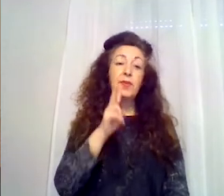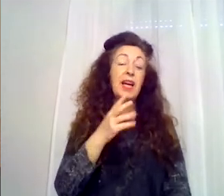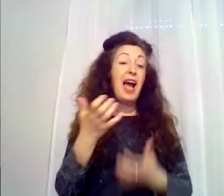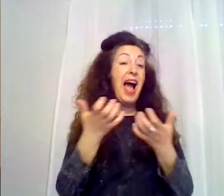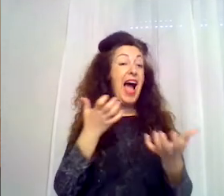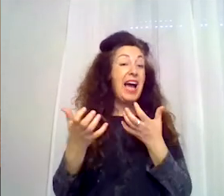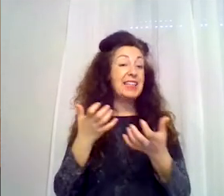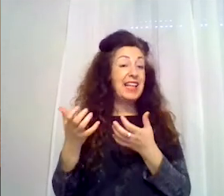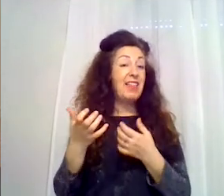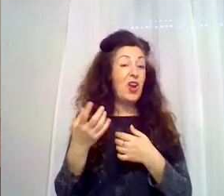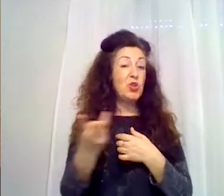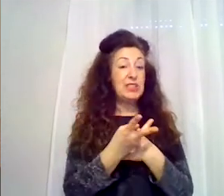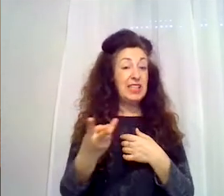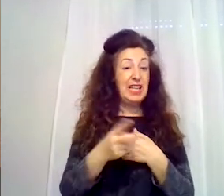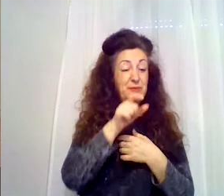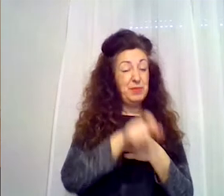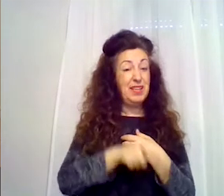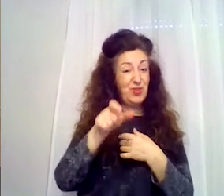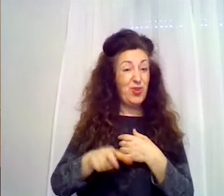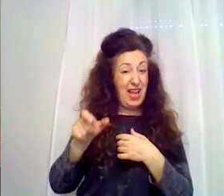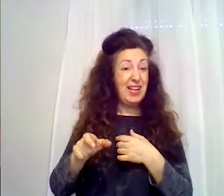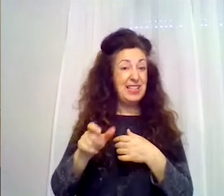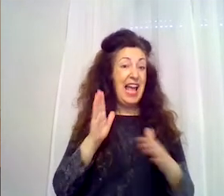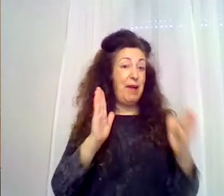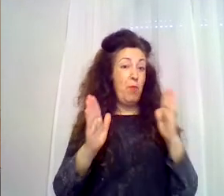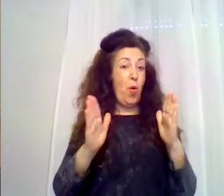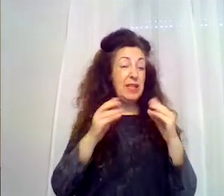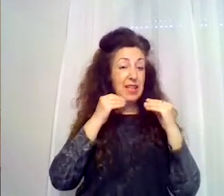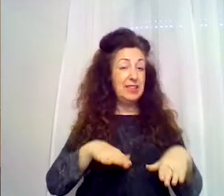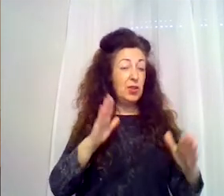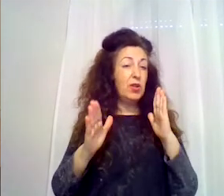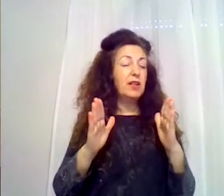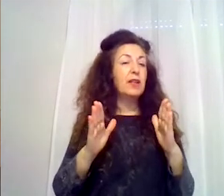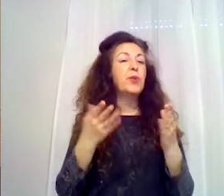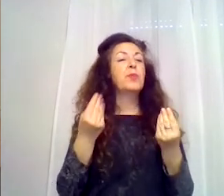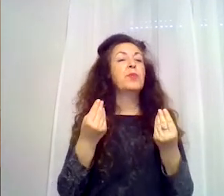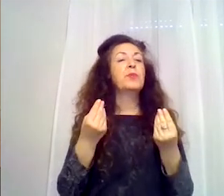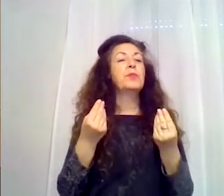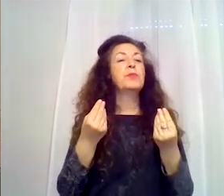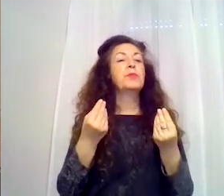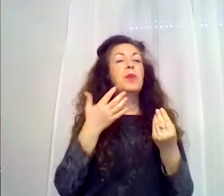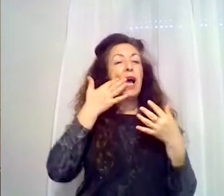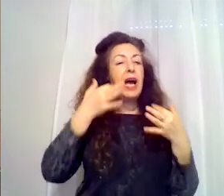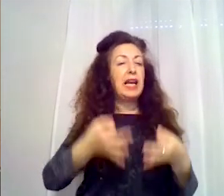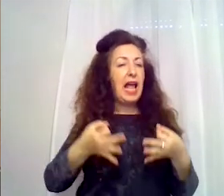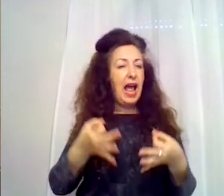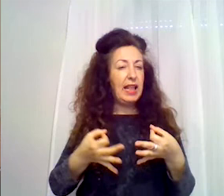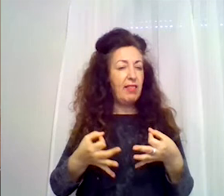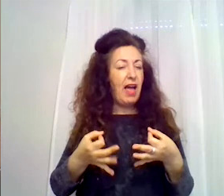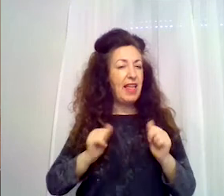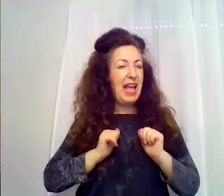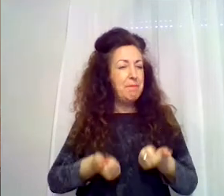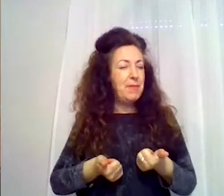intervenir, ¿eh? Son teorías muy sugerentes, ¿no? Porque como dice Antonio, hay diferentes